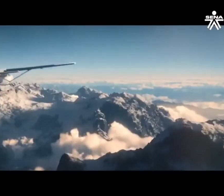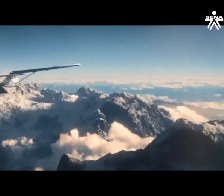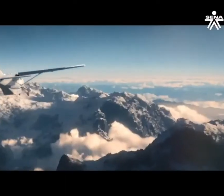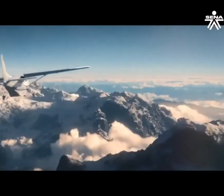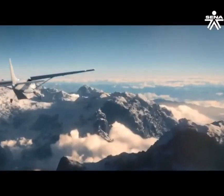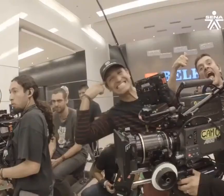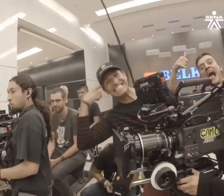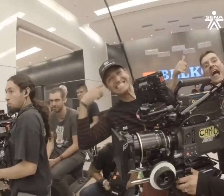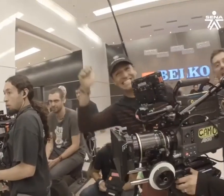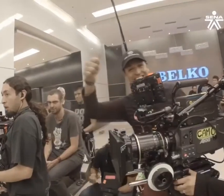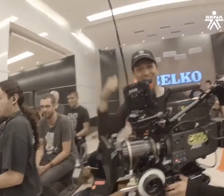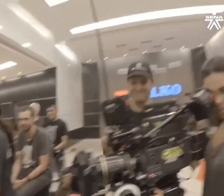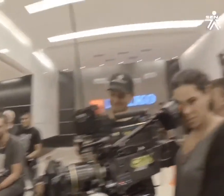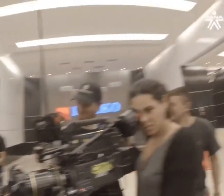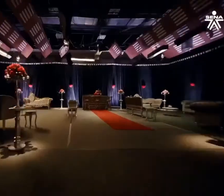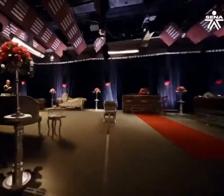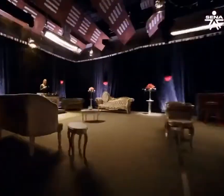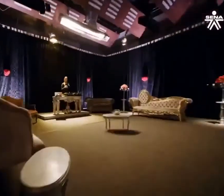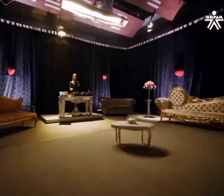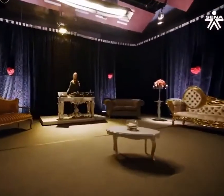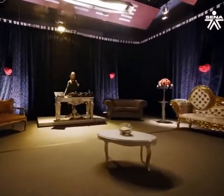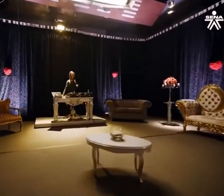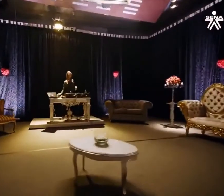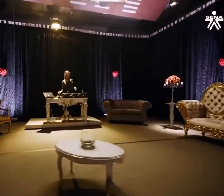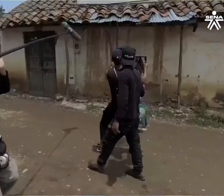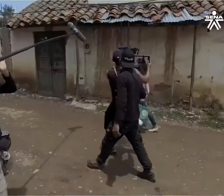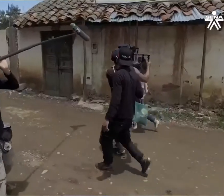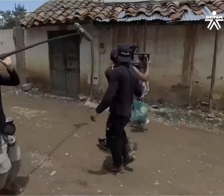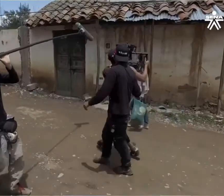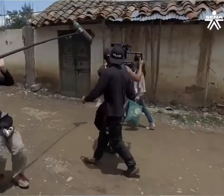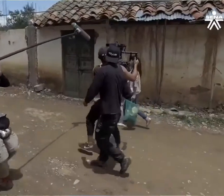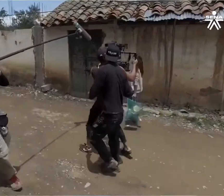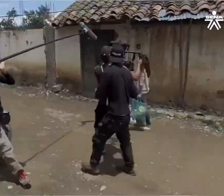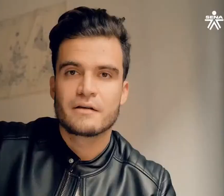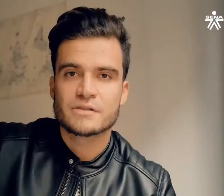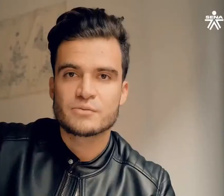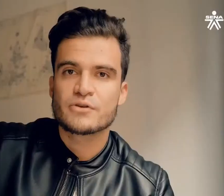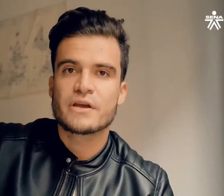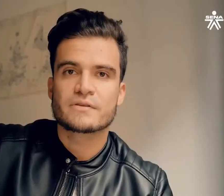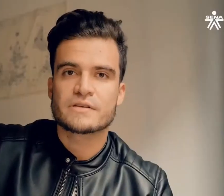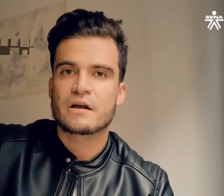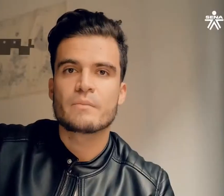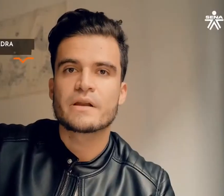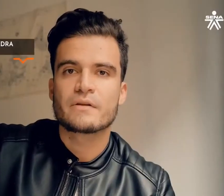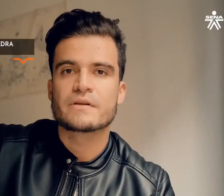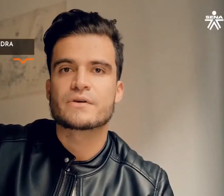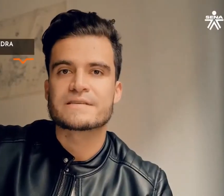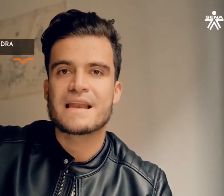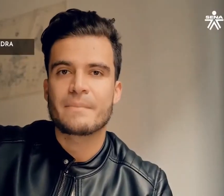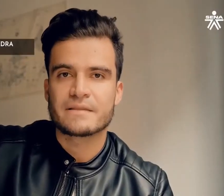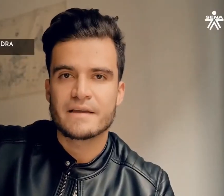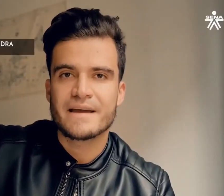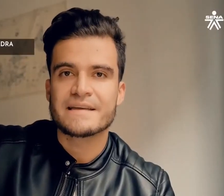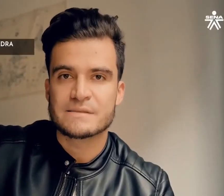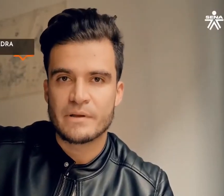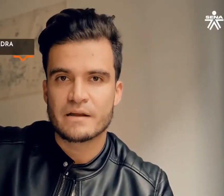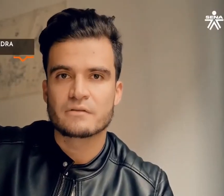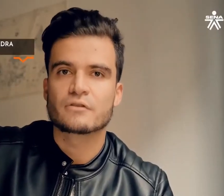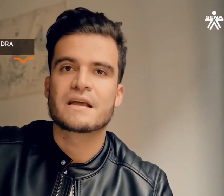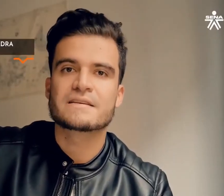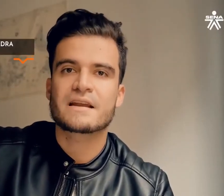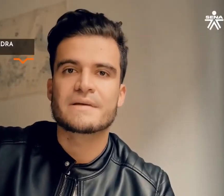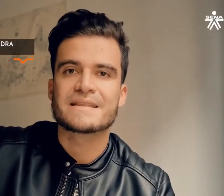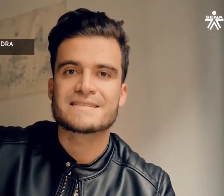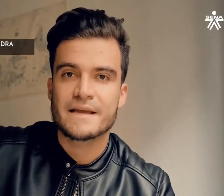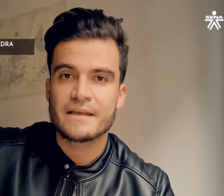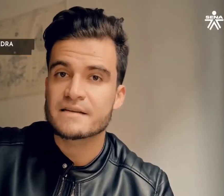amplio concepto de lo que es hacer cine. Esto es un pilar fundamental para nuestra formación. Estos proyectos que se han convertido en historias en la pantalla inspiran,